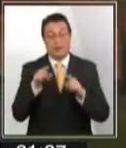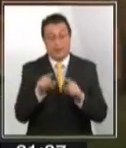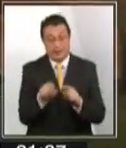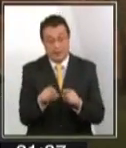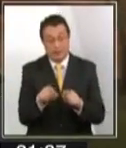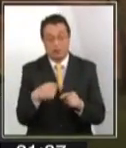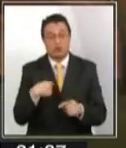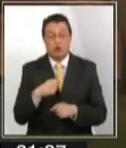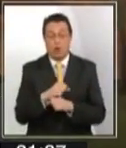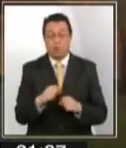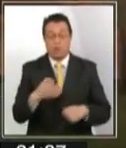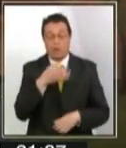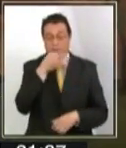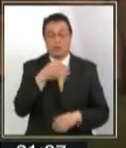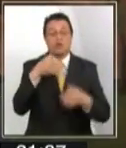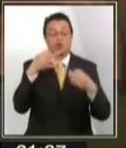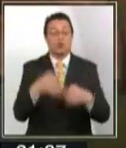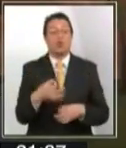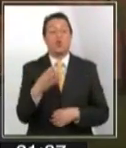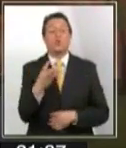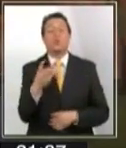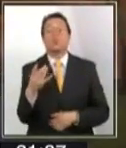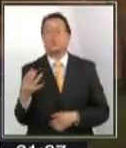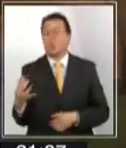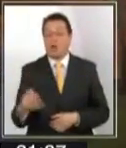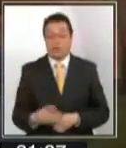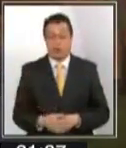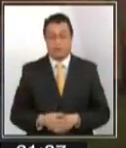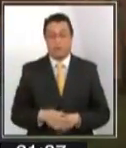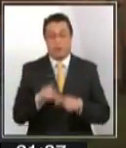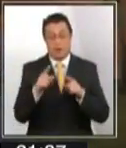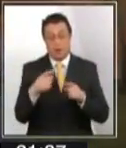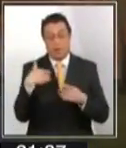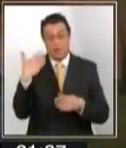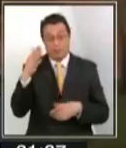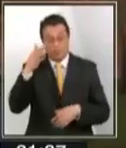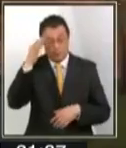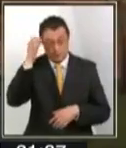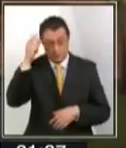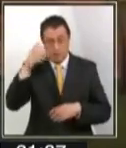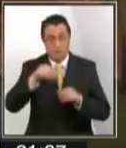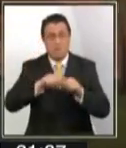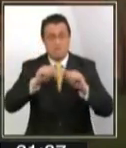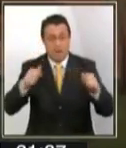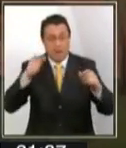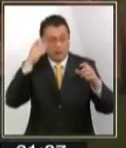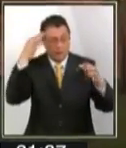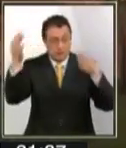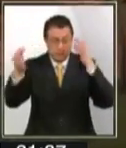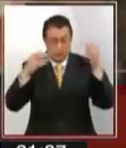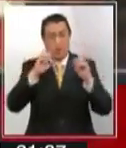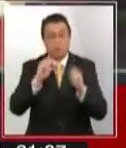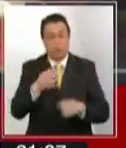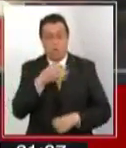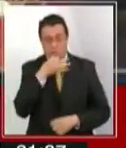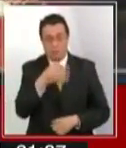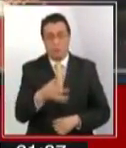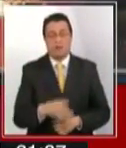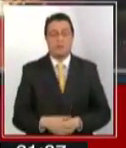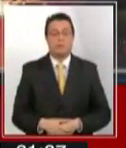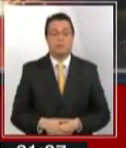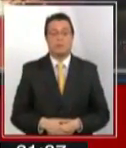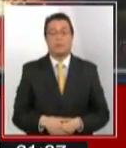y entonces yo no podría asegurarle respecto a ese sentido. Una vez que se vayan conociendo más detalles, yo podría complementar esa información. ¿Por qué